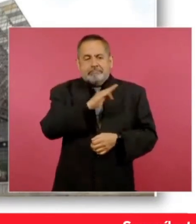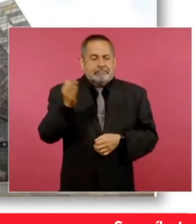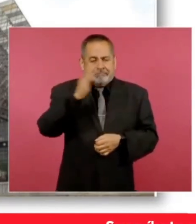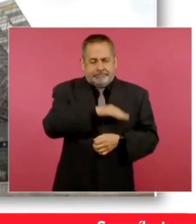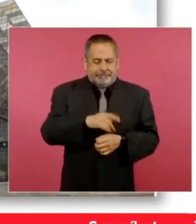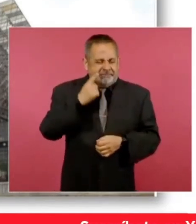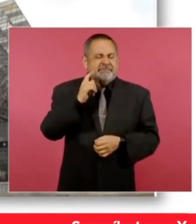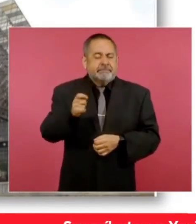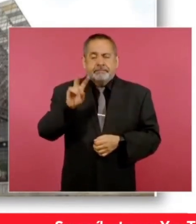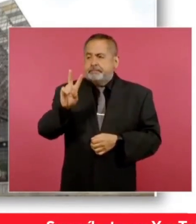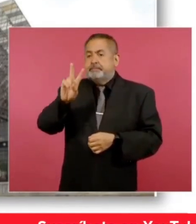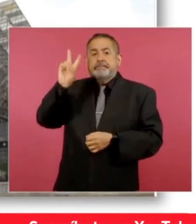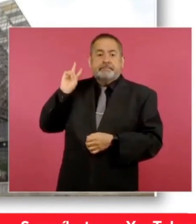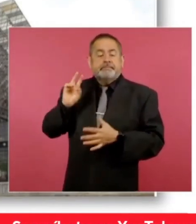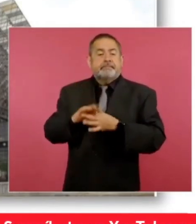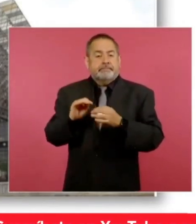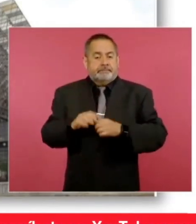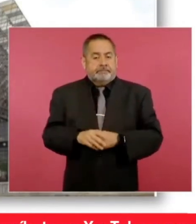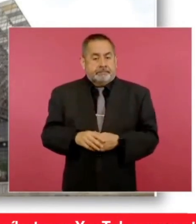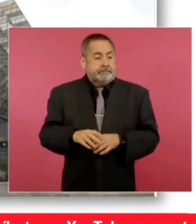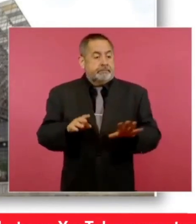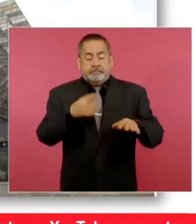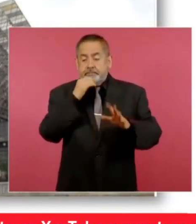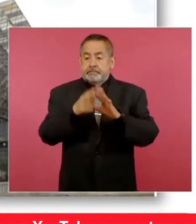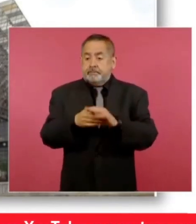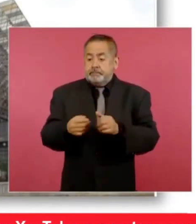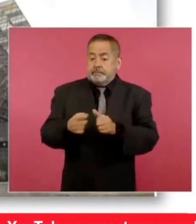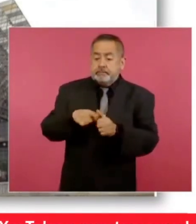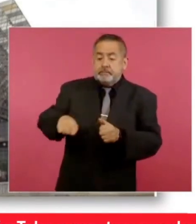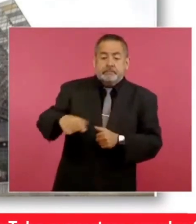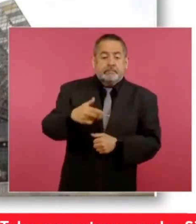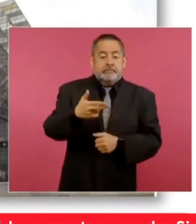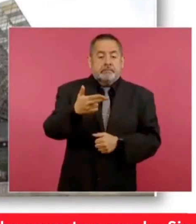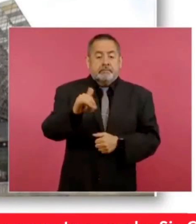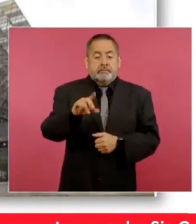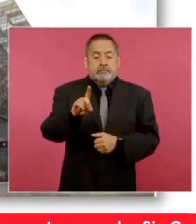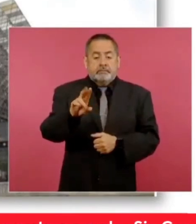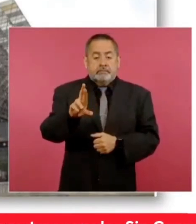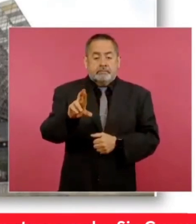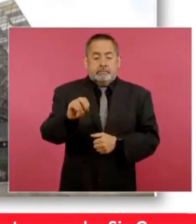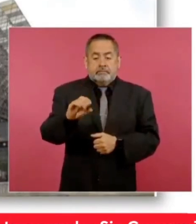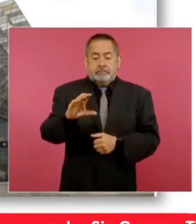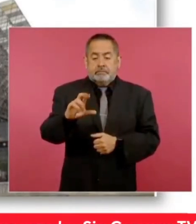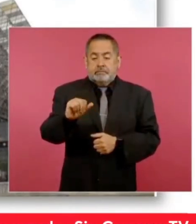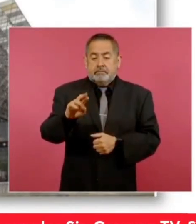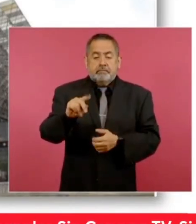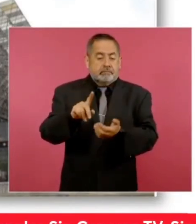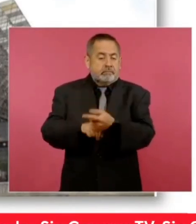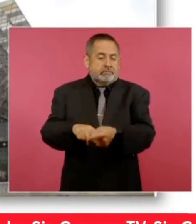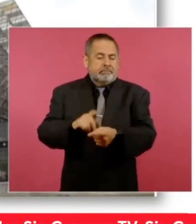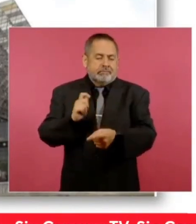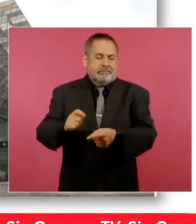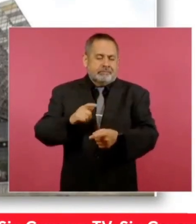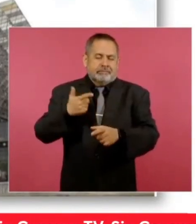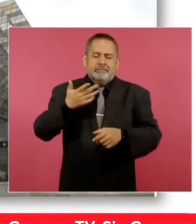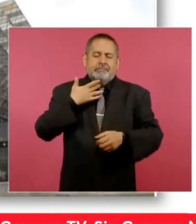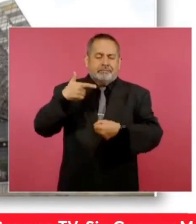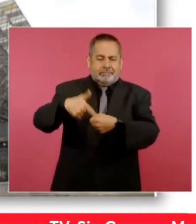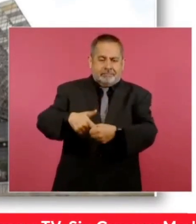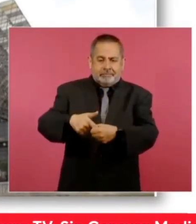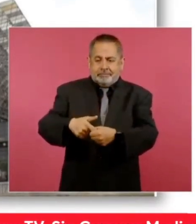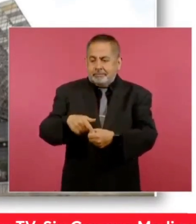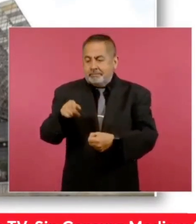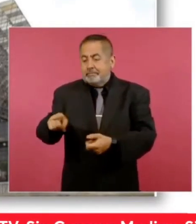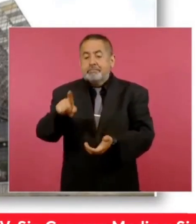Dice, primeros casos de envenenamiento por hidrocarburos empiezan a llegar al hospital 20 de noviembre de la alcaldía